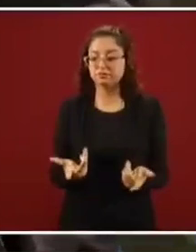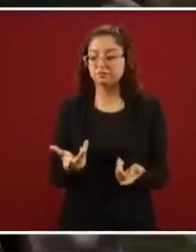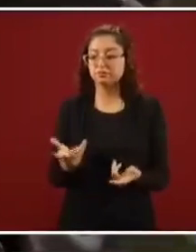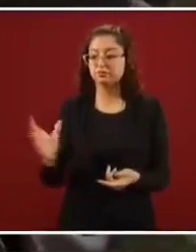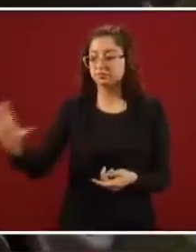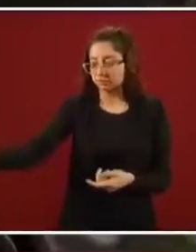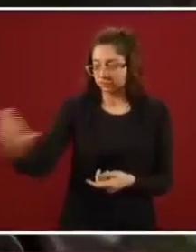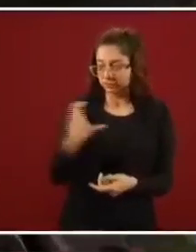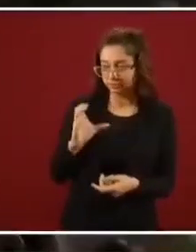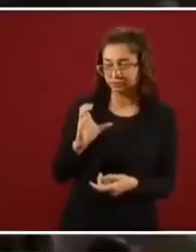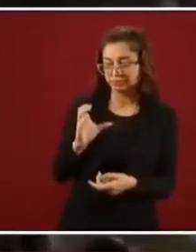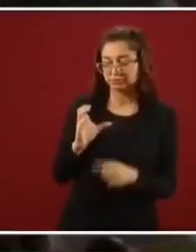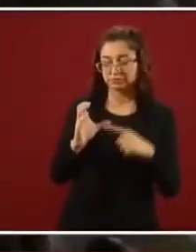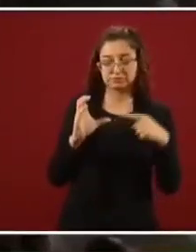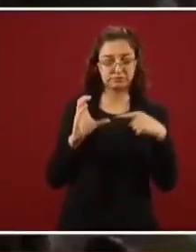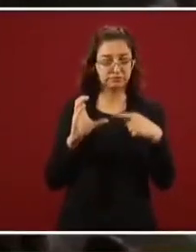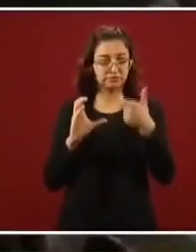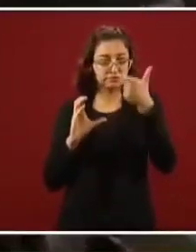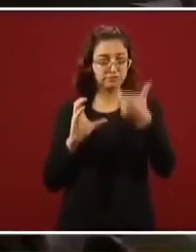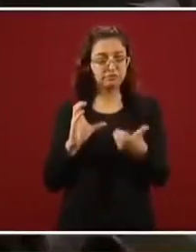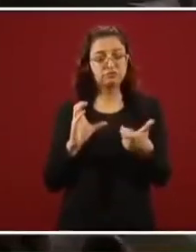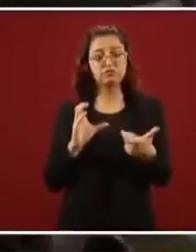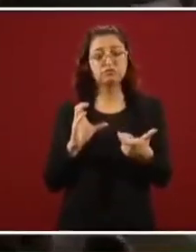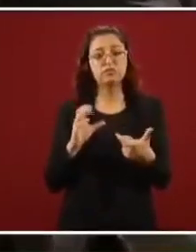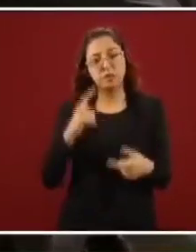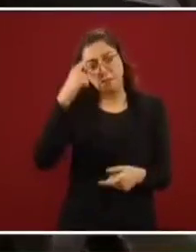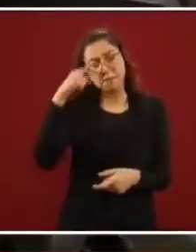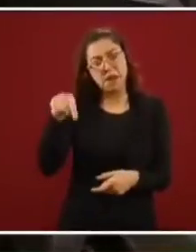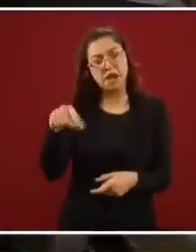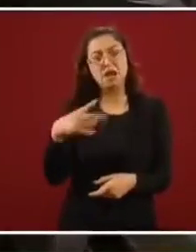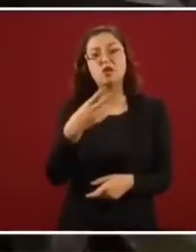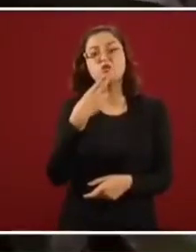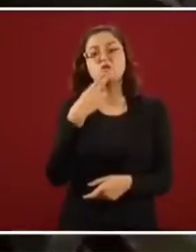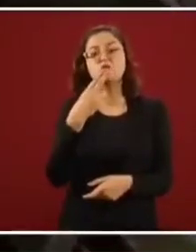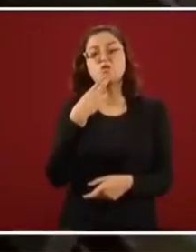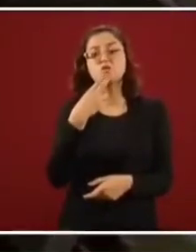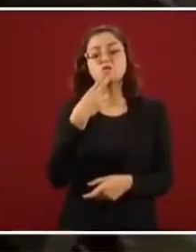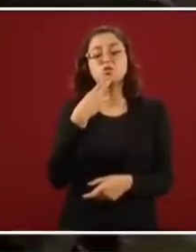dinero se utilice para